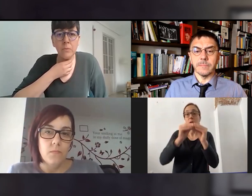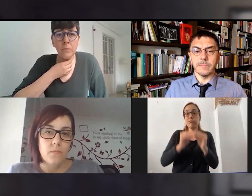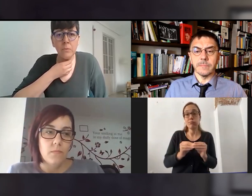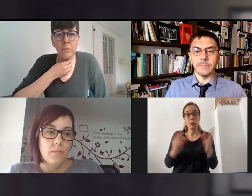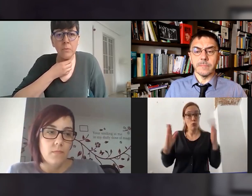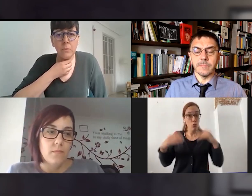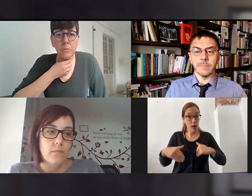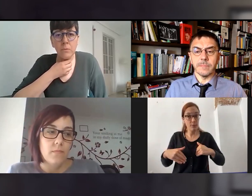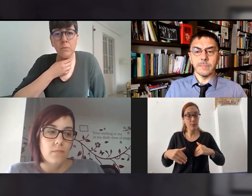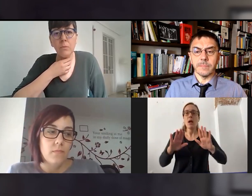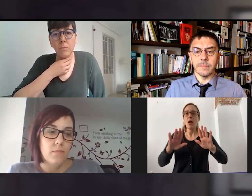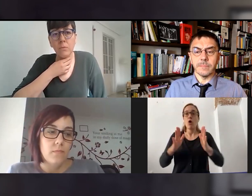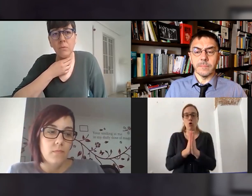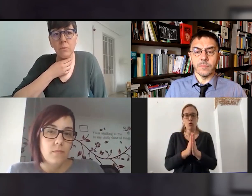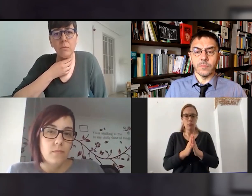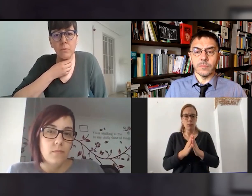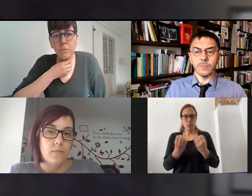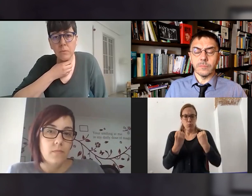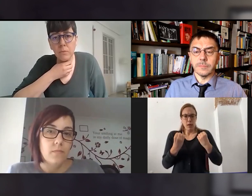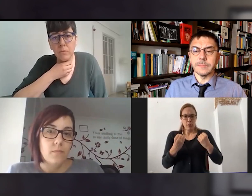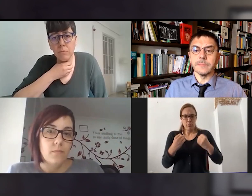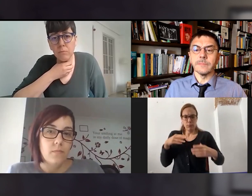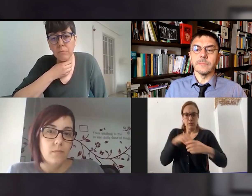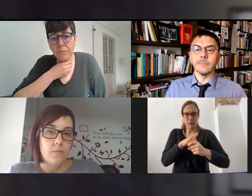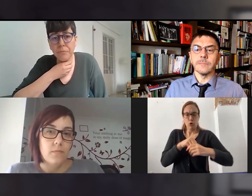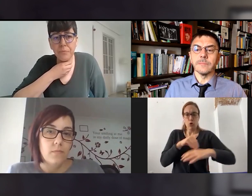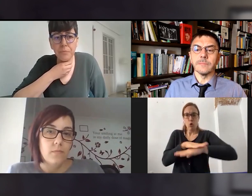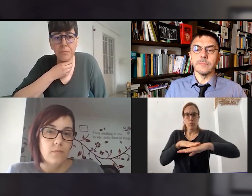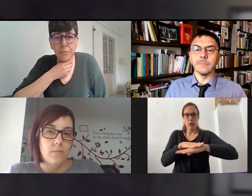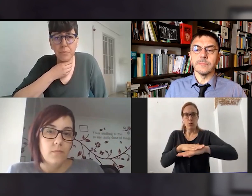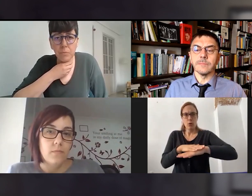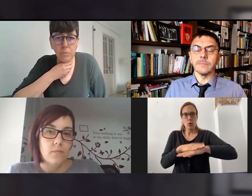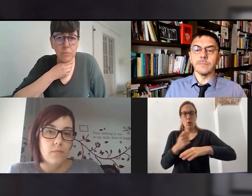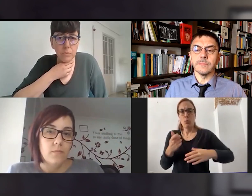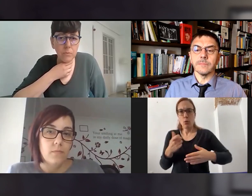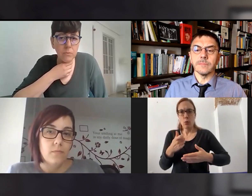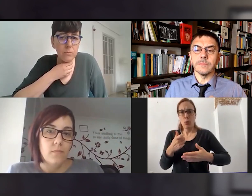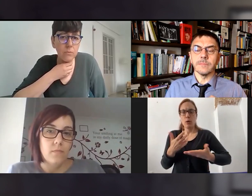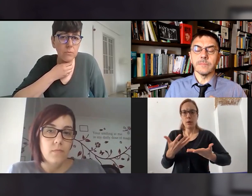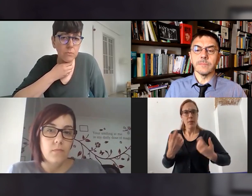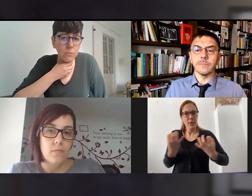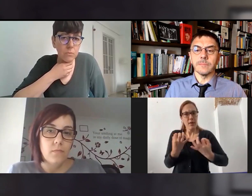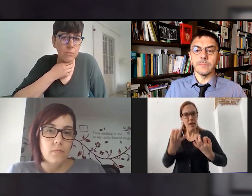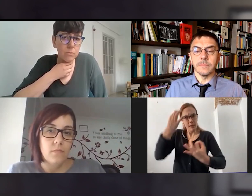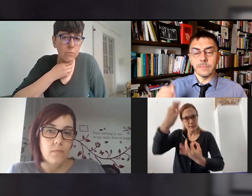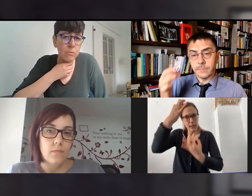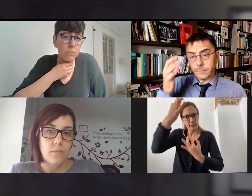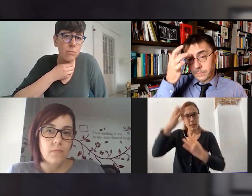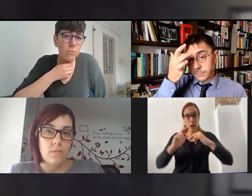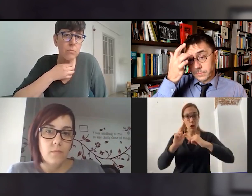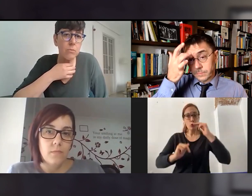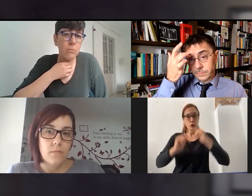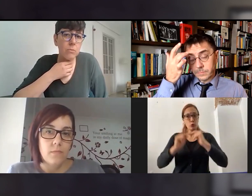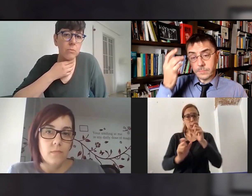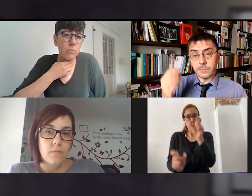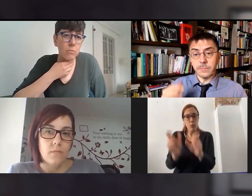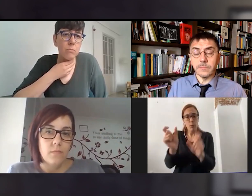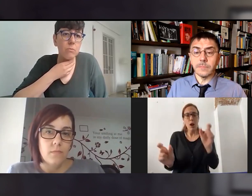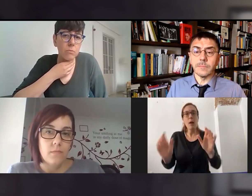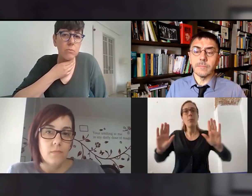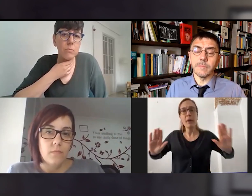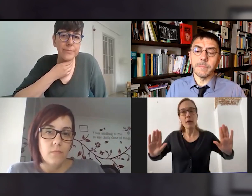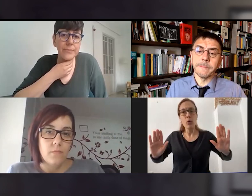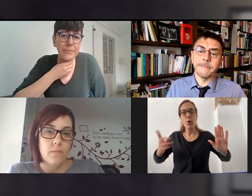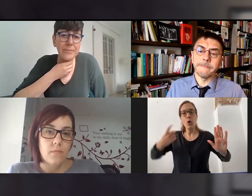parte del poder en el gobierno. Y habrá que ser, exigente, habrá que construir lo popular, pero desde luego sabiendo que la cuña que hemos